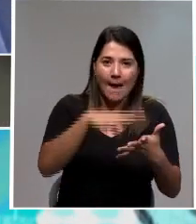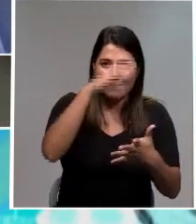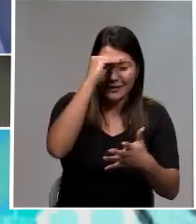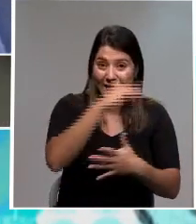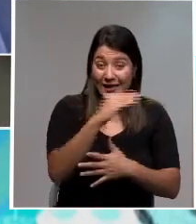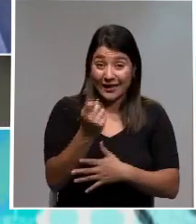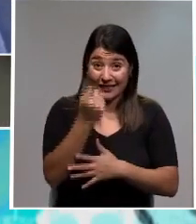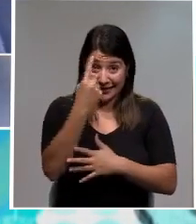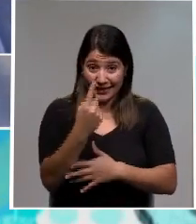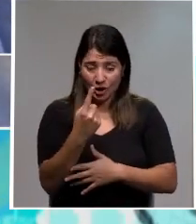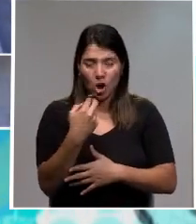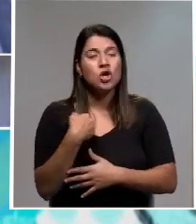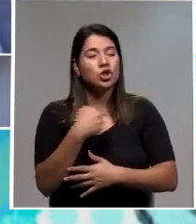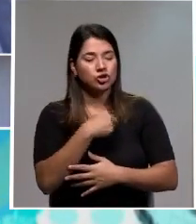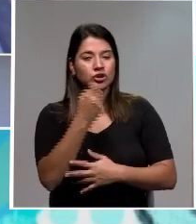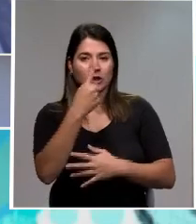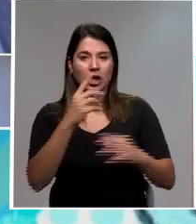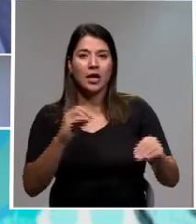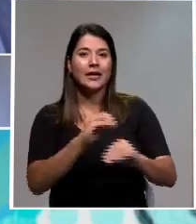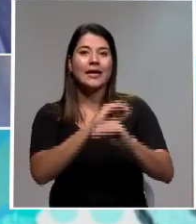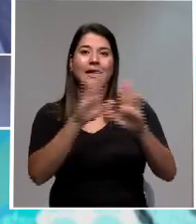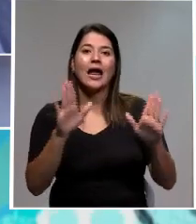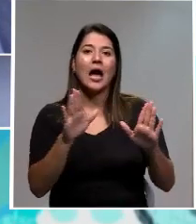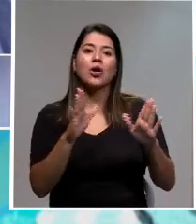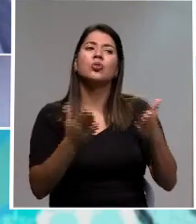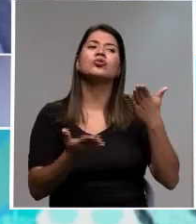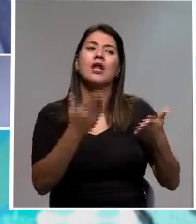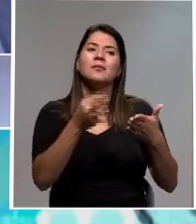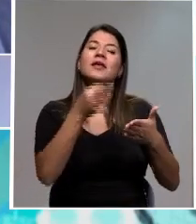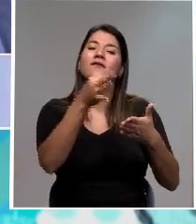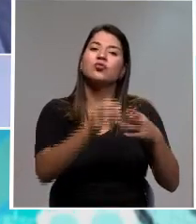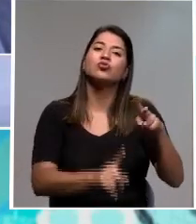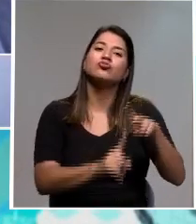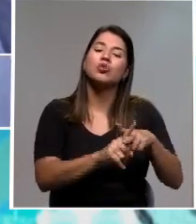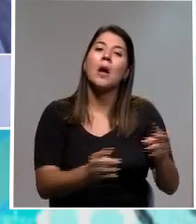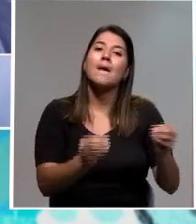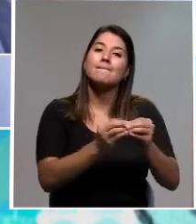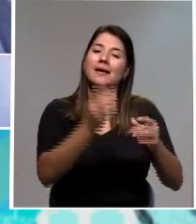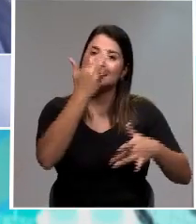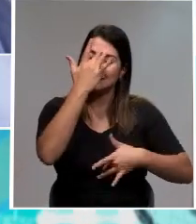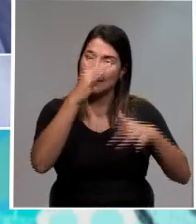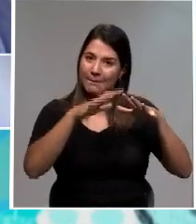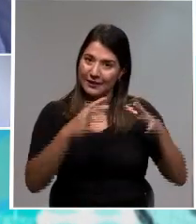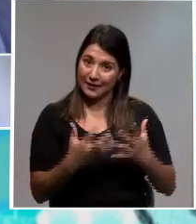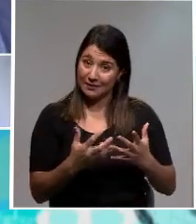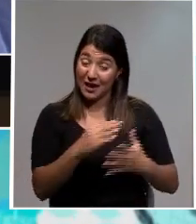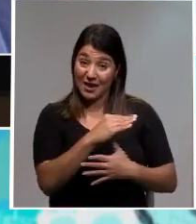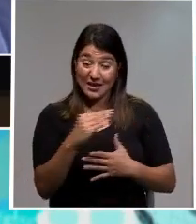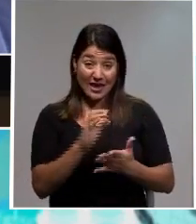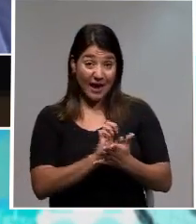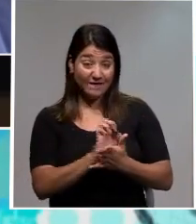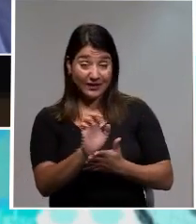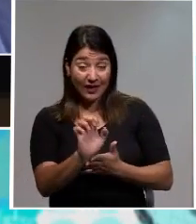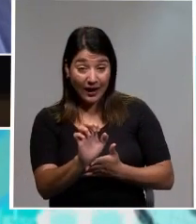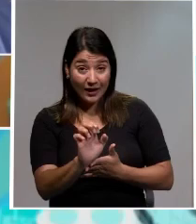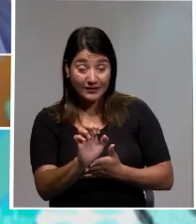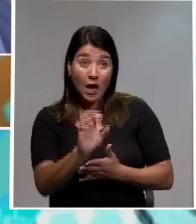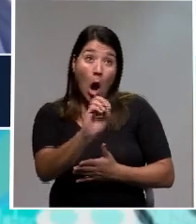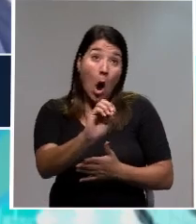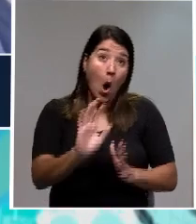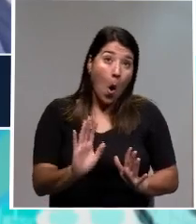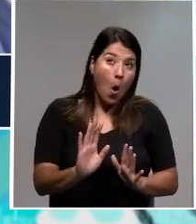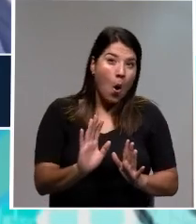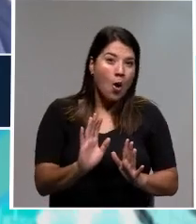queda claro que va a haber probablemente nuevas pandemias y que evitarlas o por lo